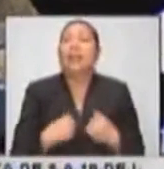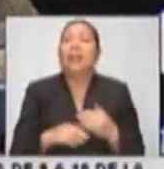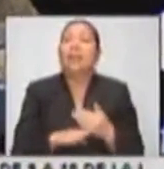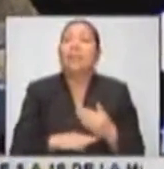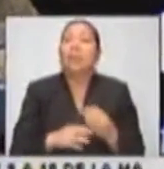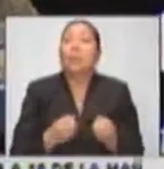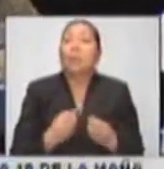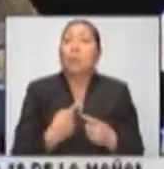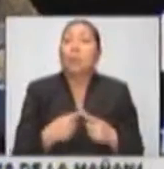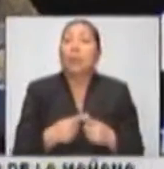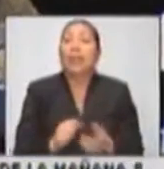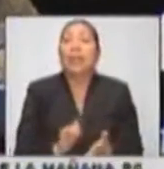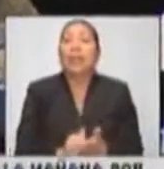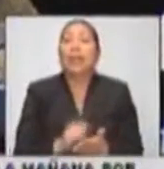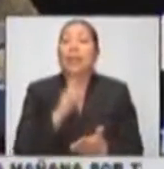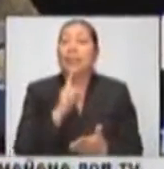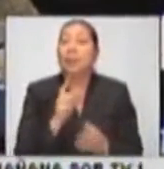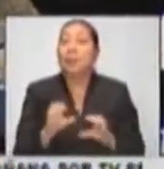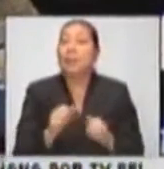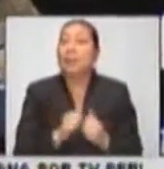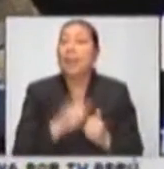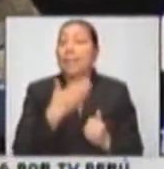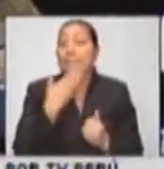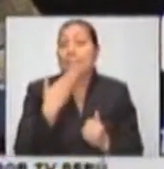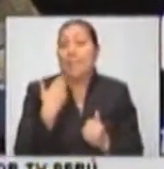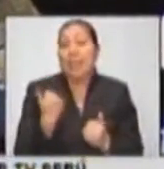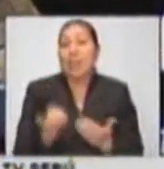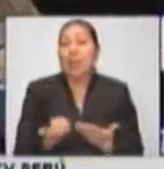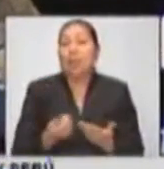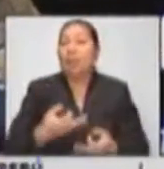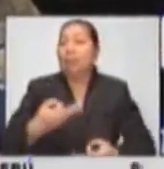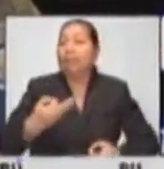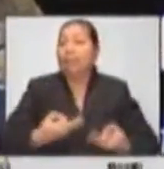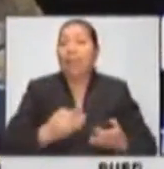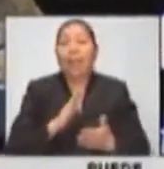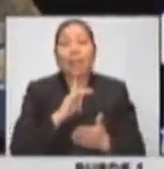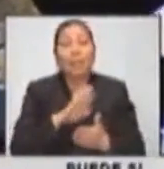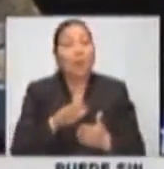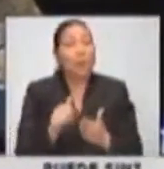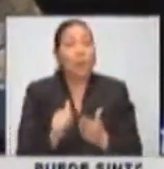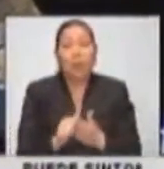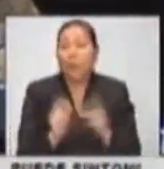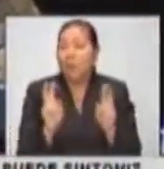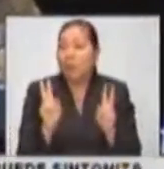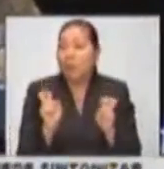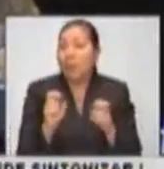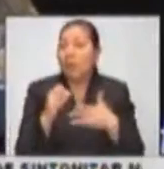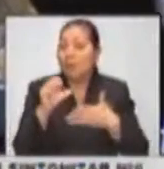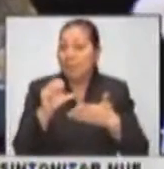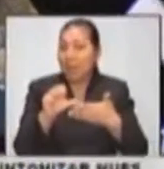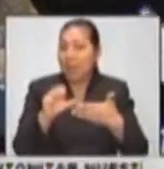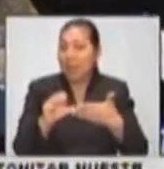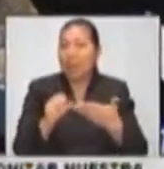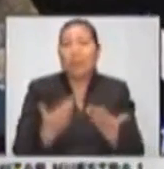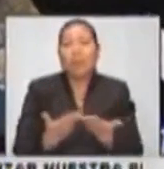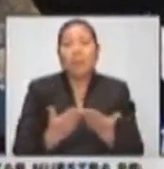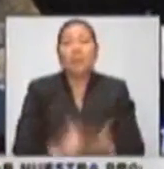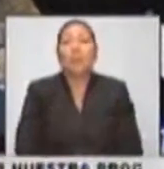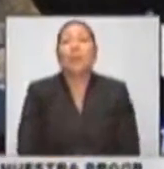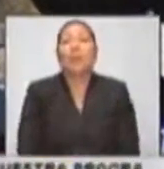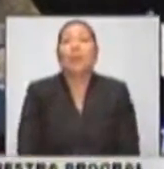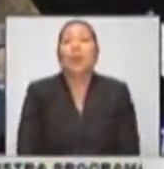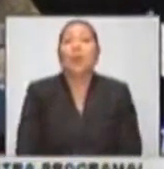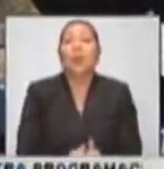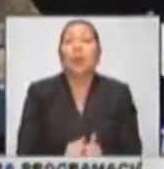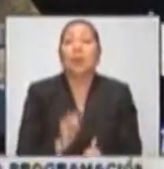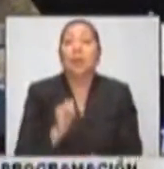de datos múltiples, y eso es lo que estamos haciendo. Estamos mejorando nuestras estadísticas, ese es todo un tema en la agenda y en varios estudios.